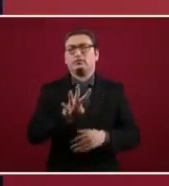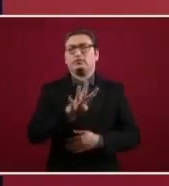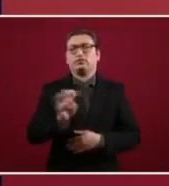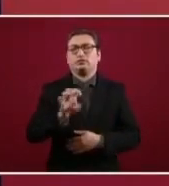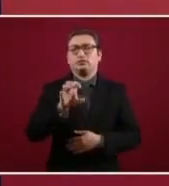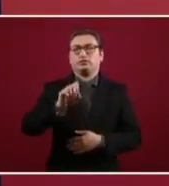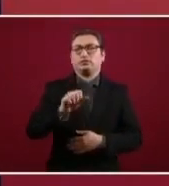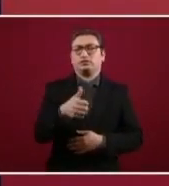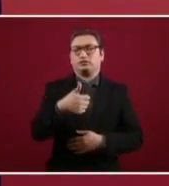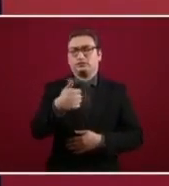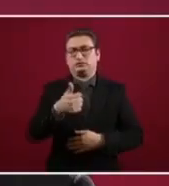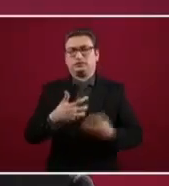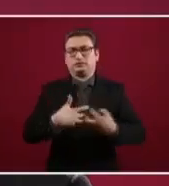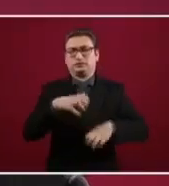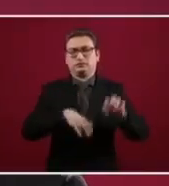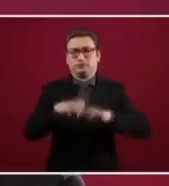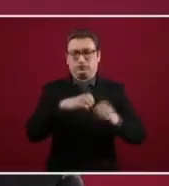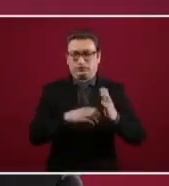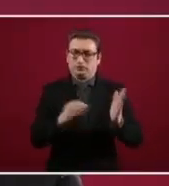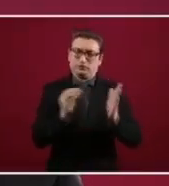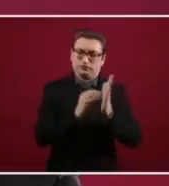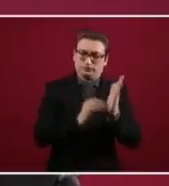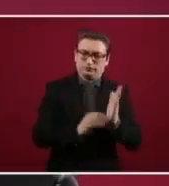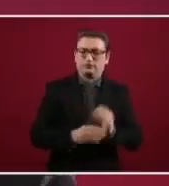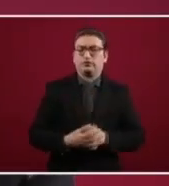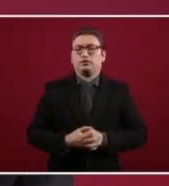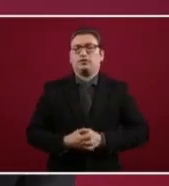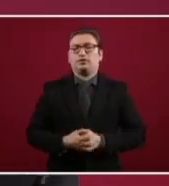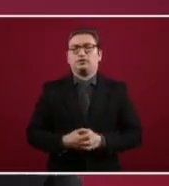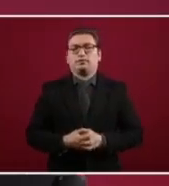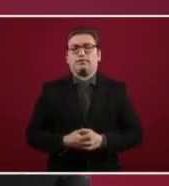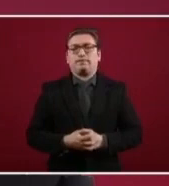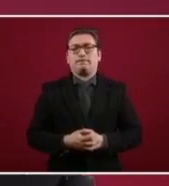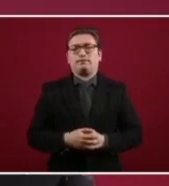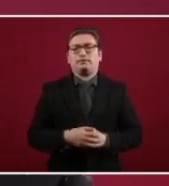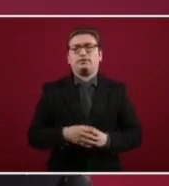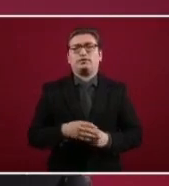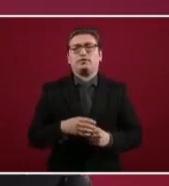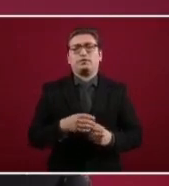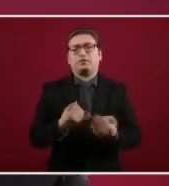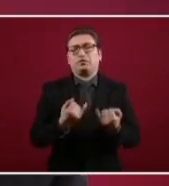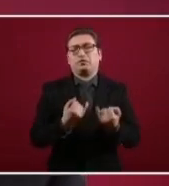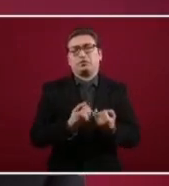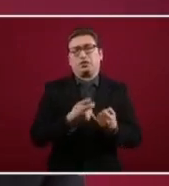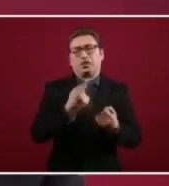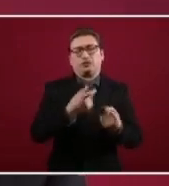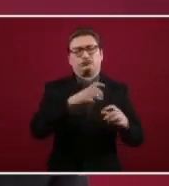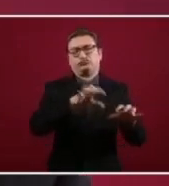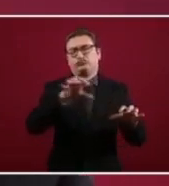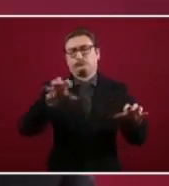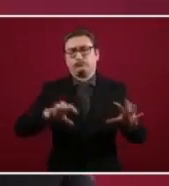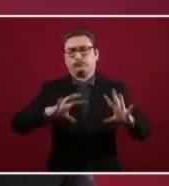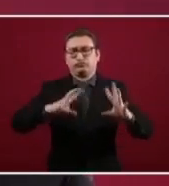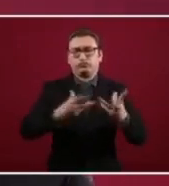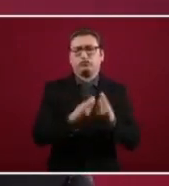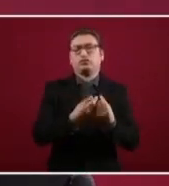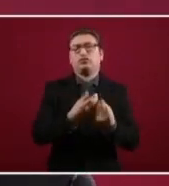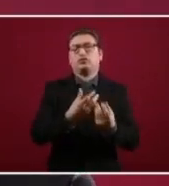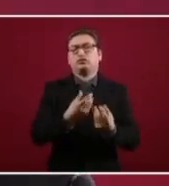466 empresas con que incluyendo sus sucursales representaron